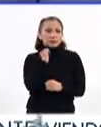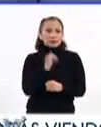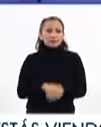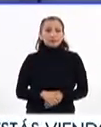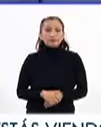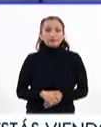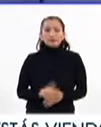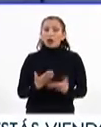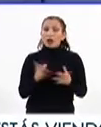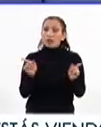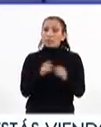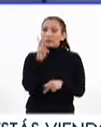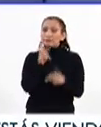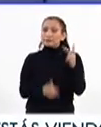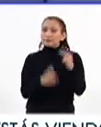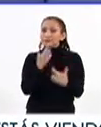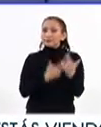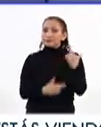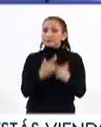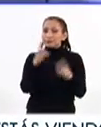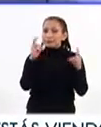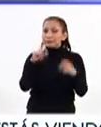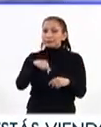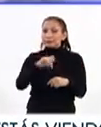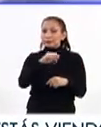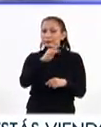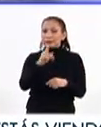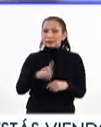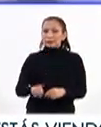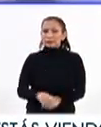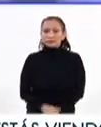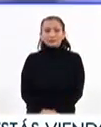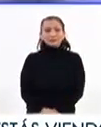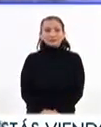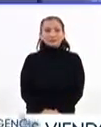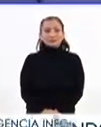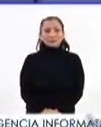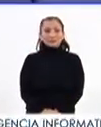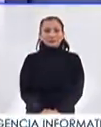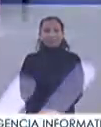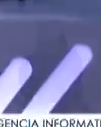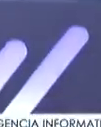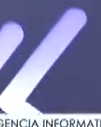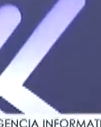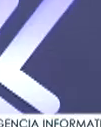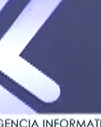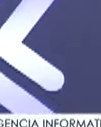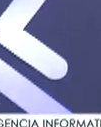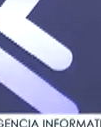Unión. Vamos a hacer una brevísima pausa, regresamos con más temas. Esto es Interfaz.